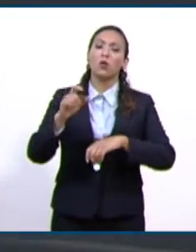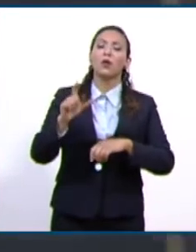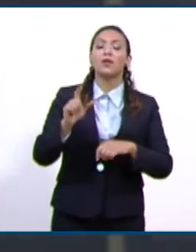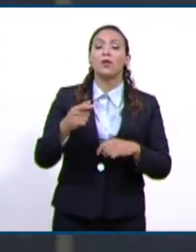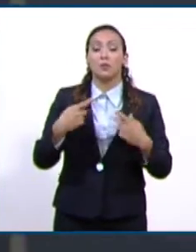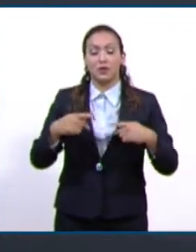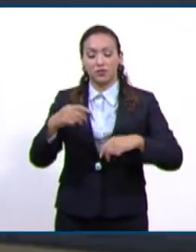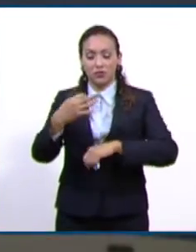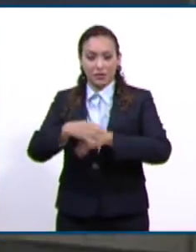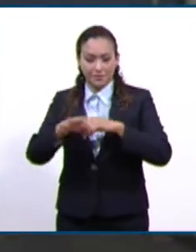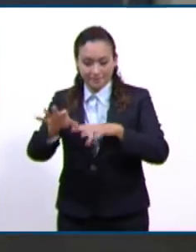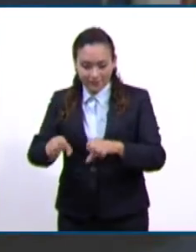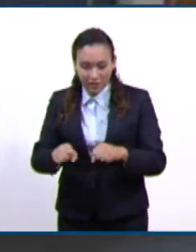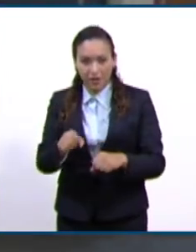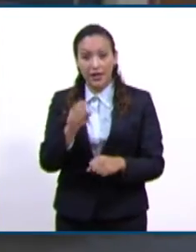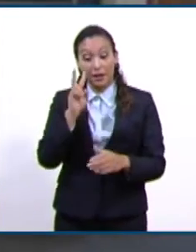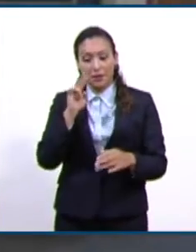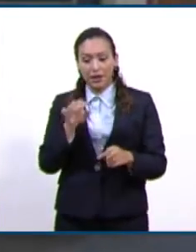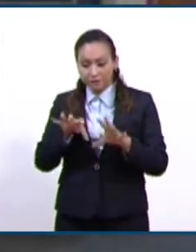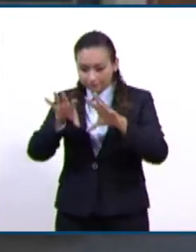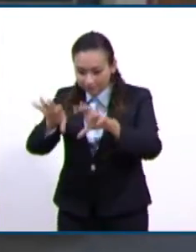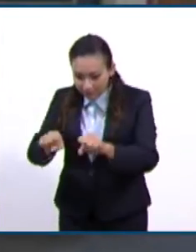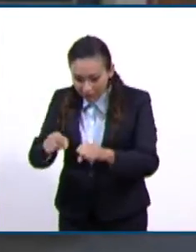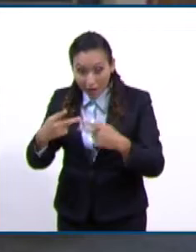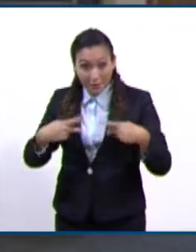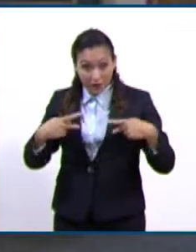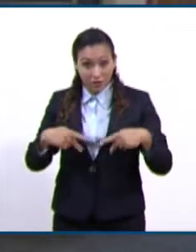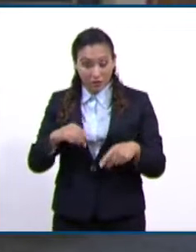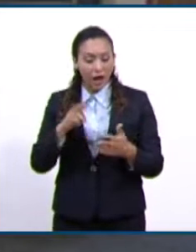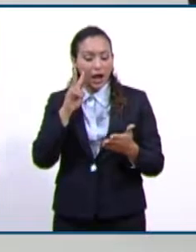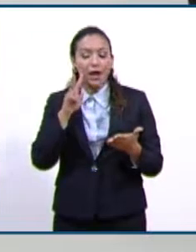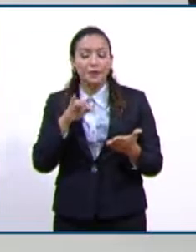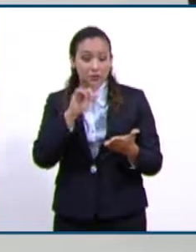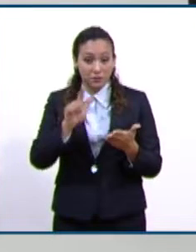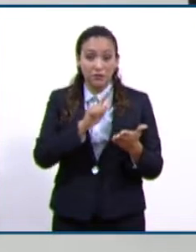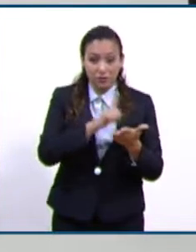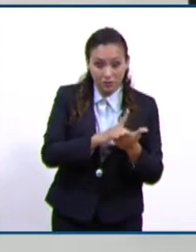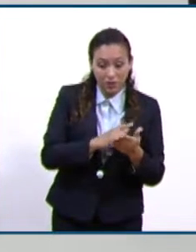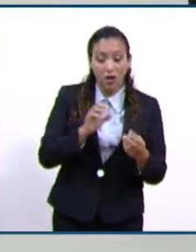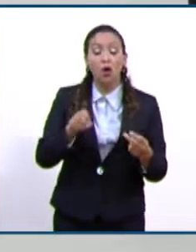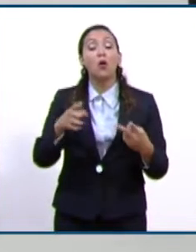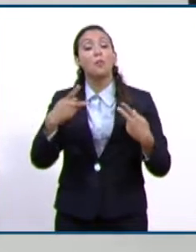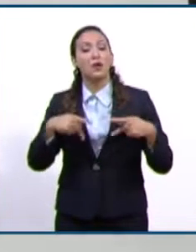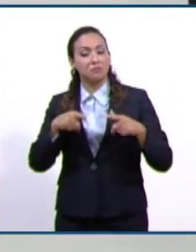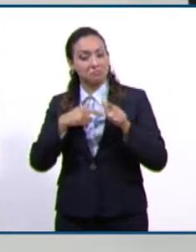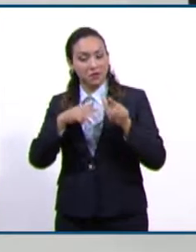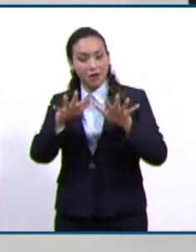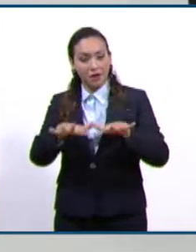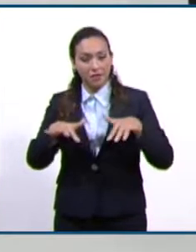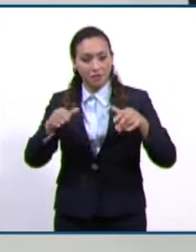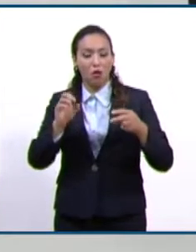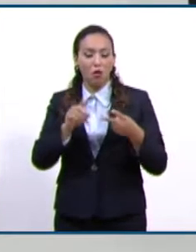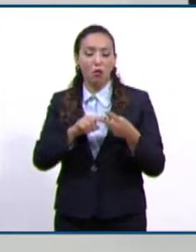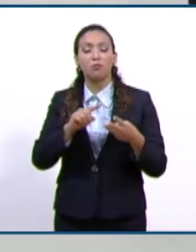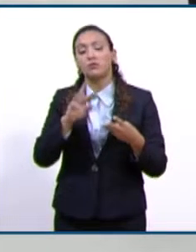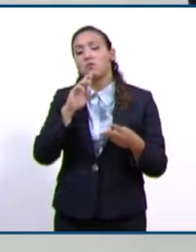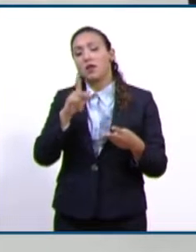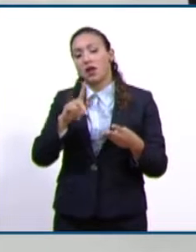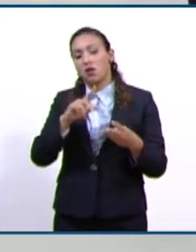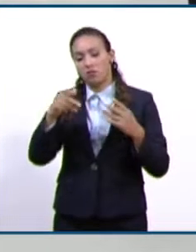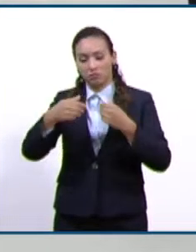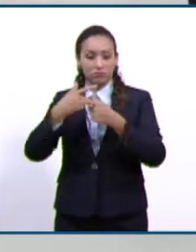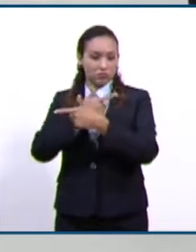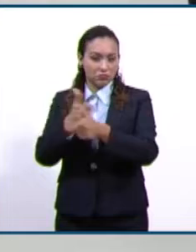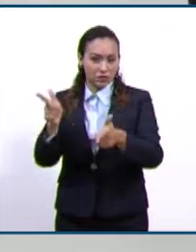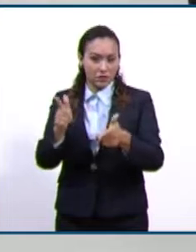detención fue legal y definirá si la persona continúa en audiencia o es liberada. Si se determina que fue legal la